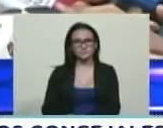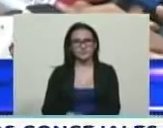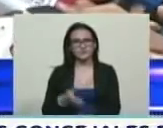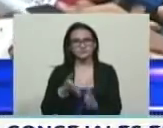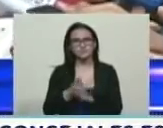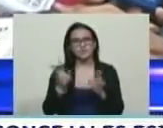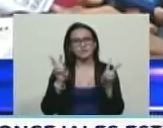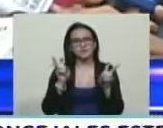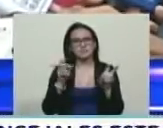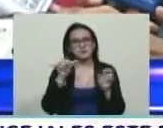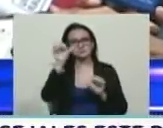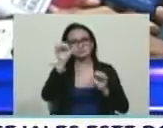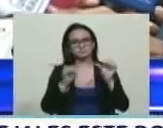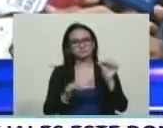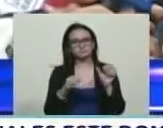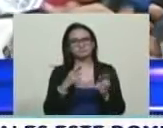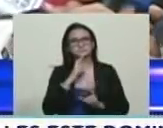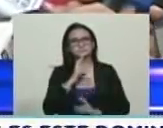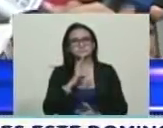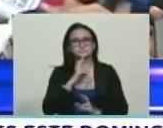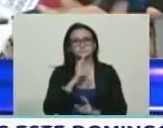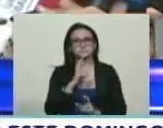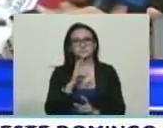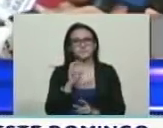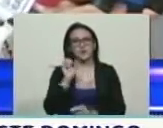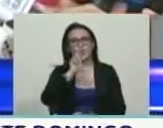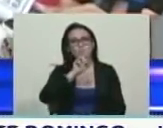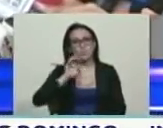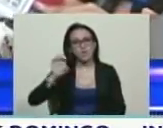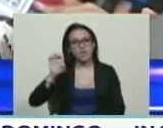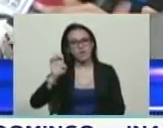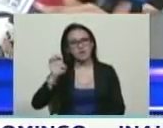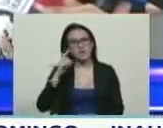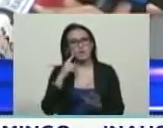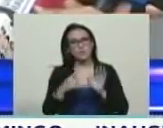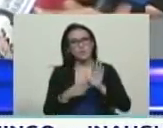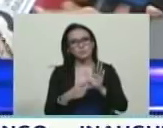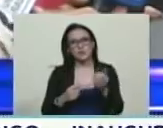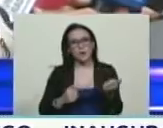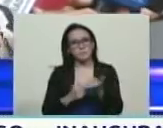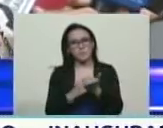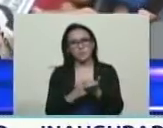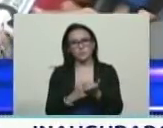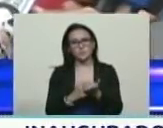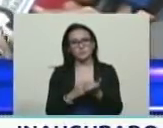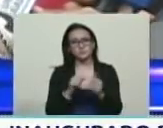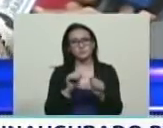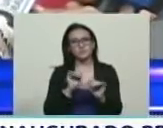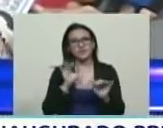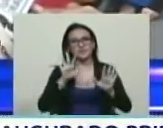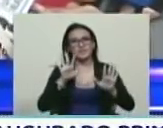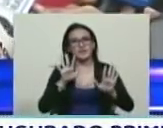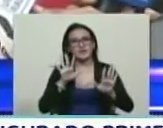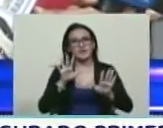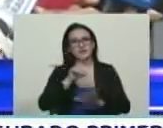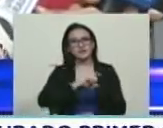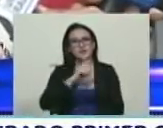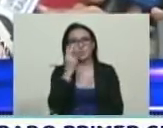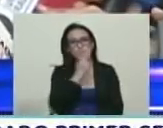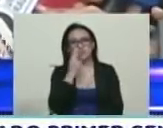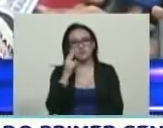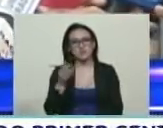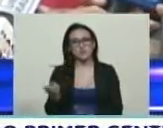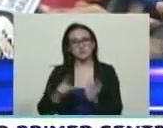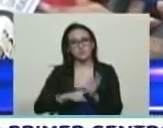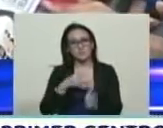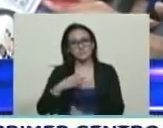a las declaraciones ofrecidas por representantes o integrantes de la Unión Europea de no mostrar su apoyo luego de que el 10 de enero se juramente nuevamente el presidente Nicolás